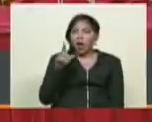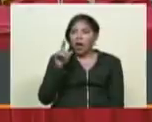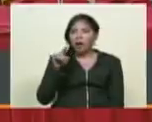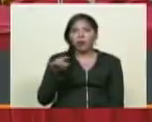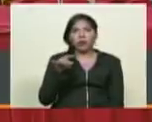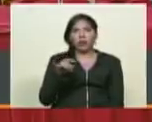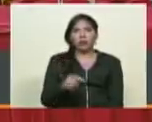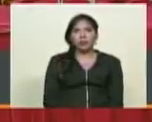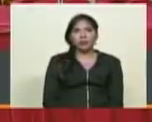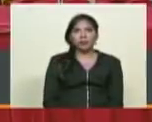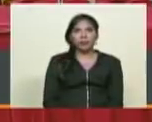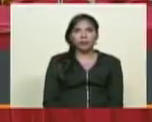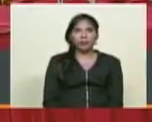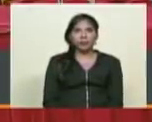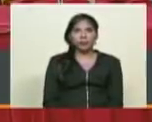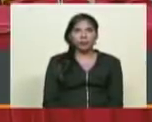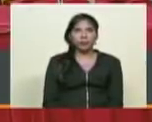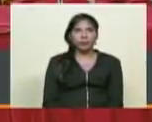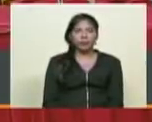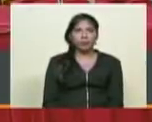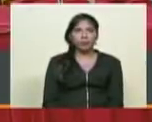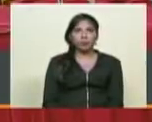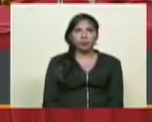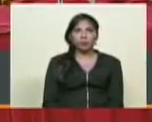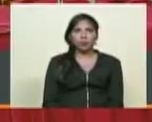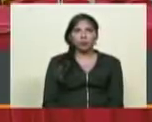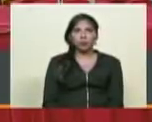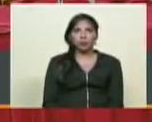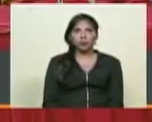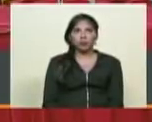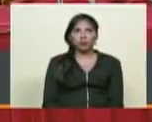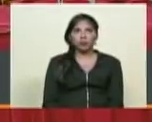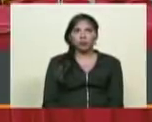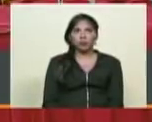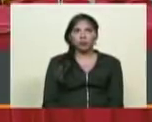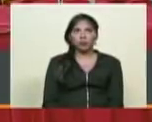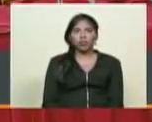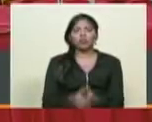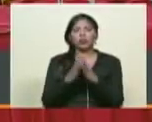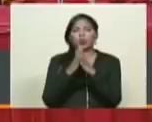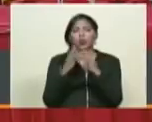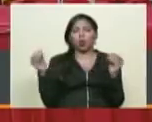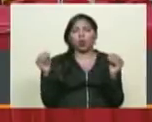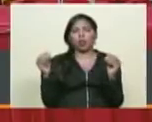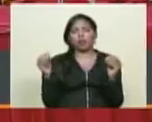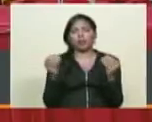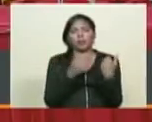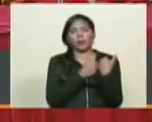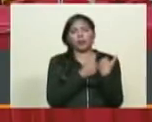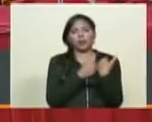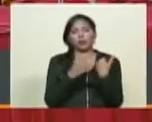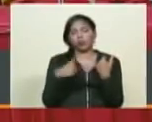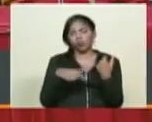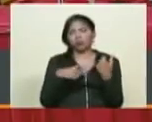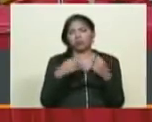unido. Y cómo debe estar el partido para todas las tareas que tengamos que hacer.